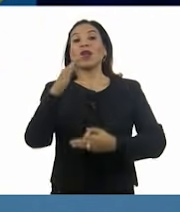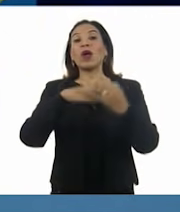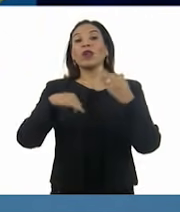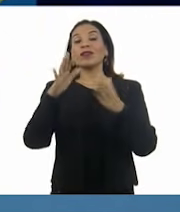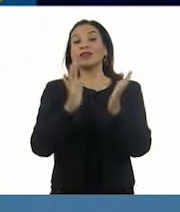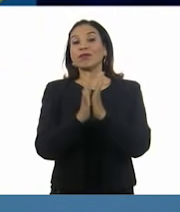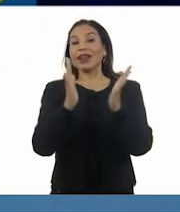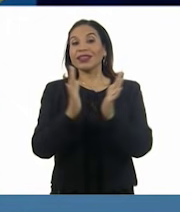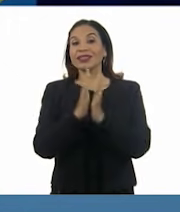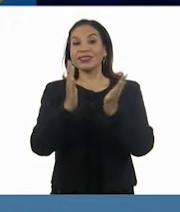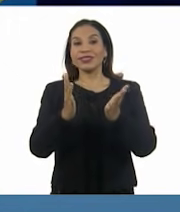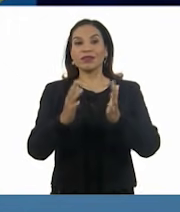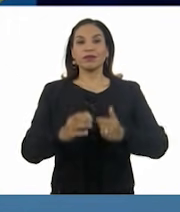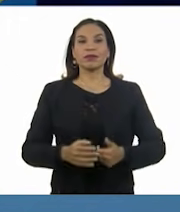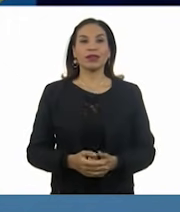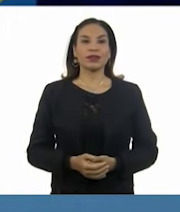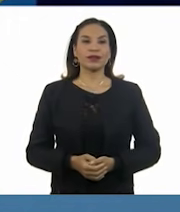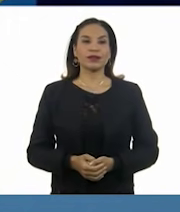participen.